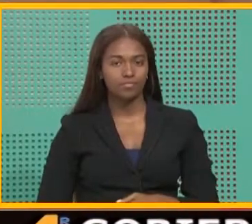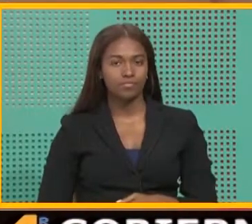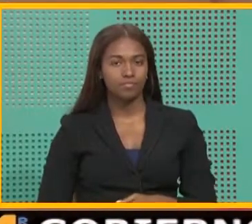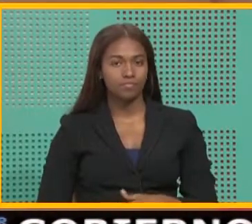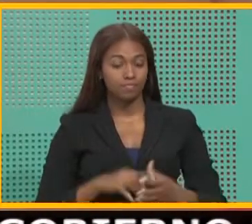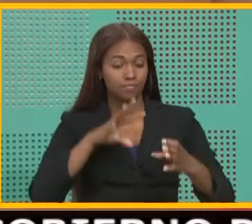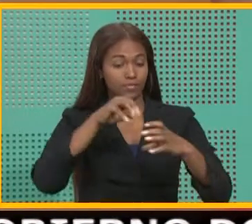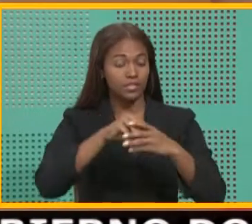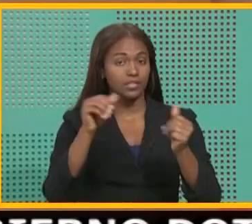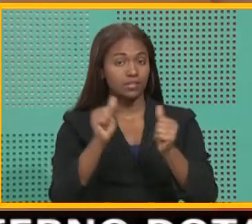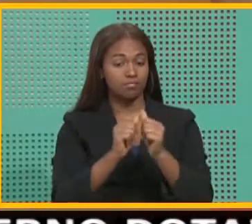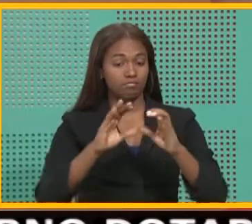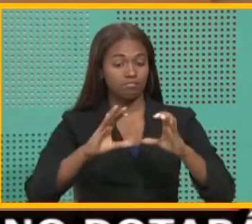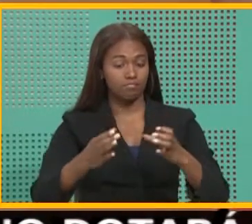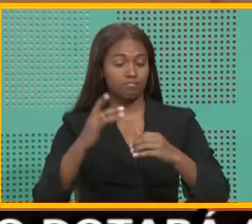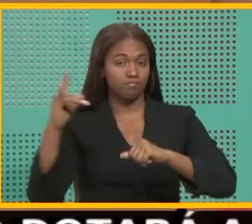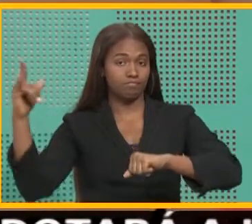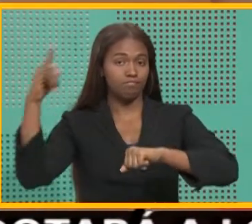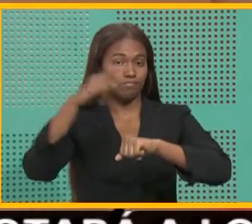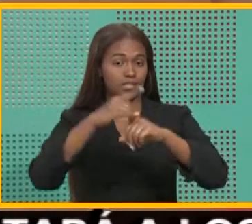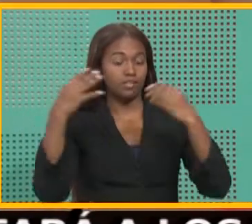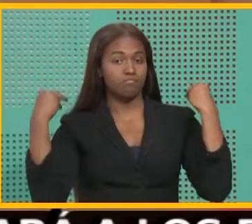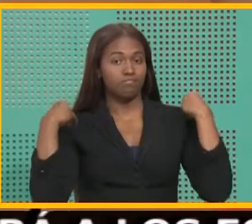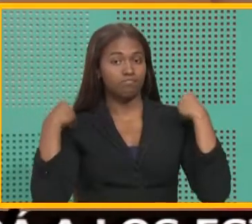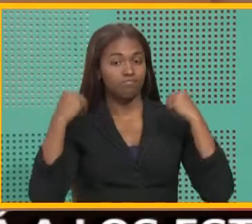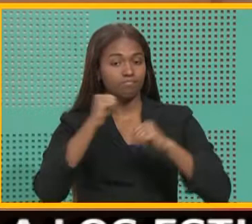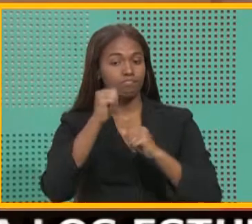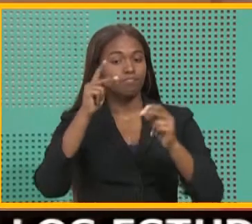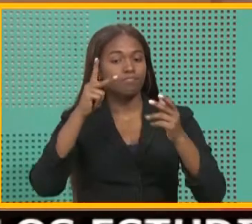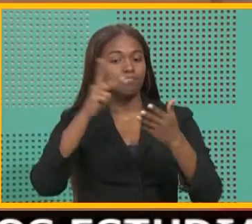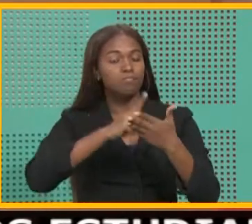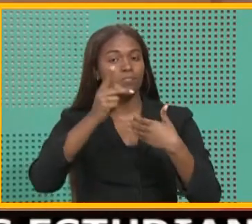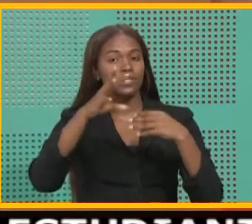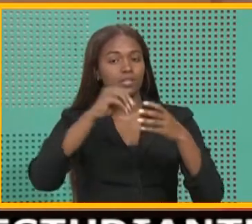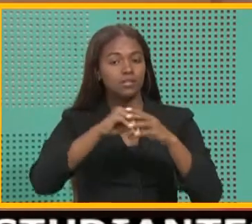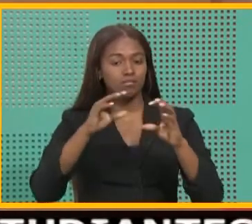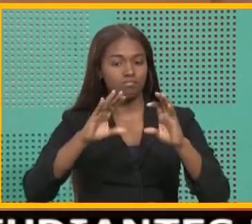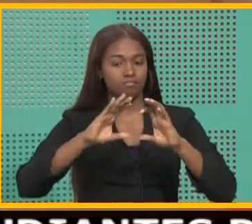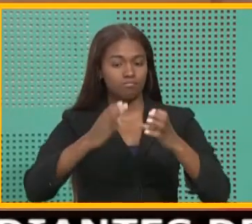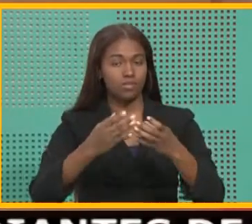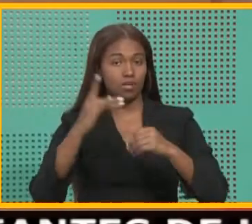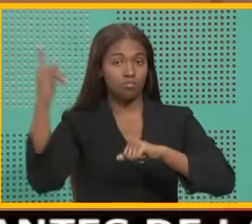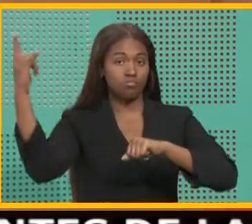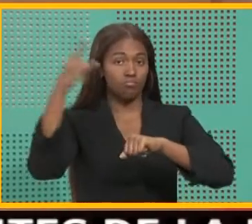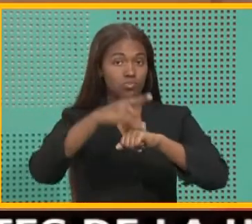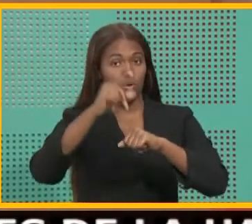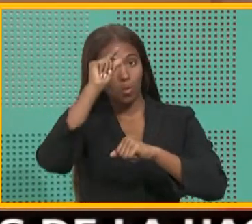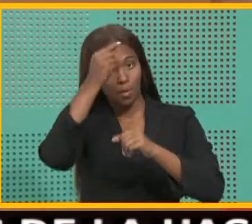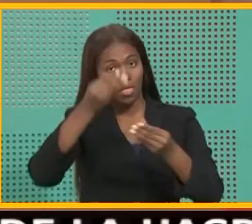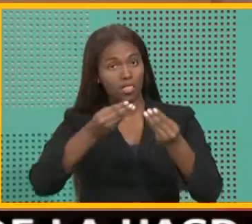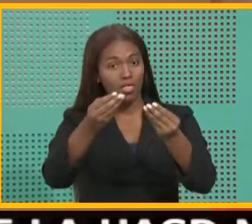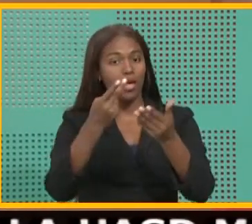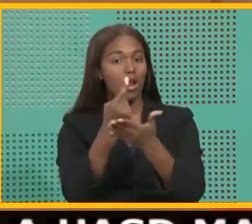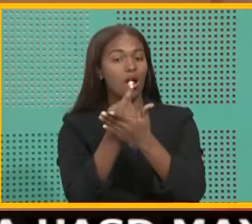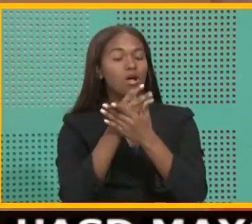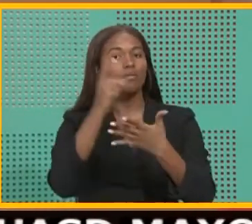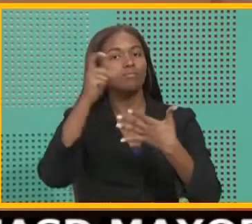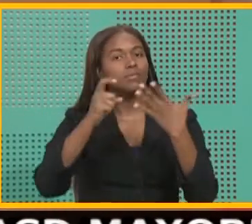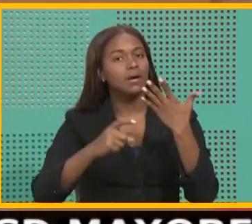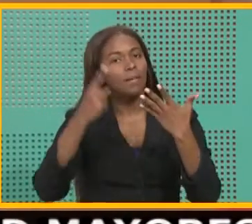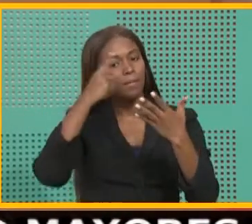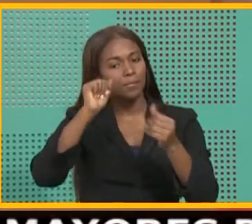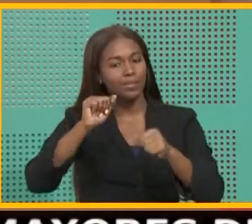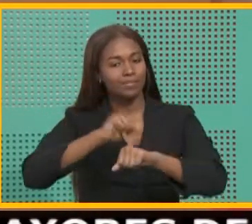Como parte del Corredor Aéreo de la Salud, programado a través del Departamento Aeroportuario, el gobierno entregó los recursos necesarios para